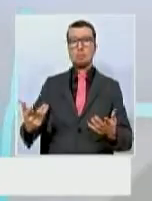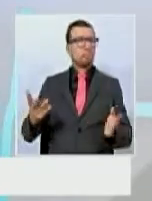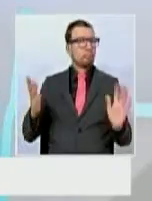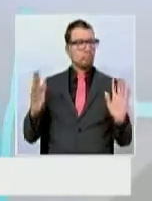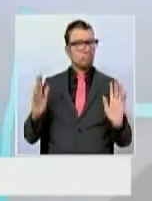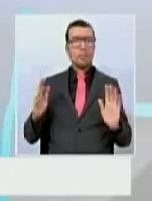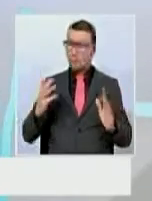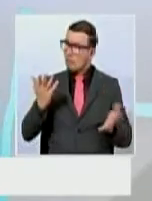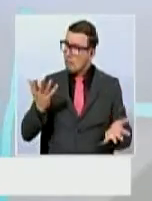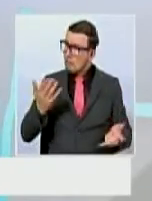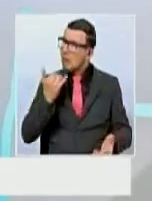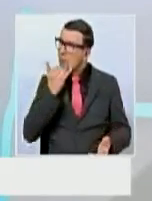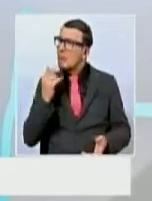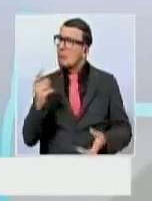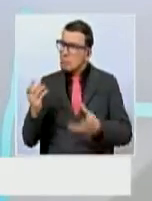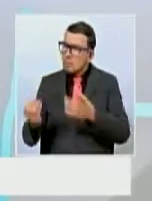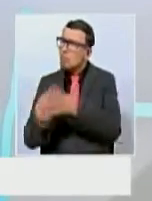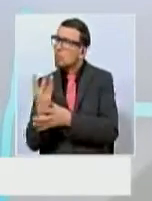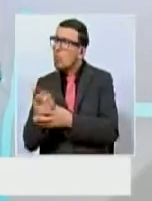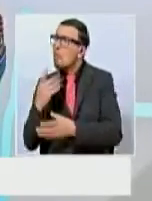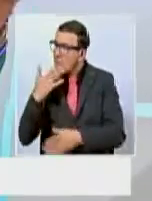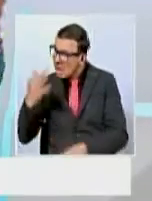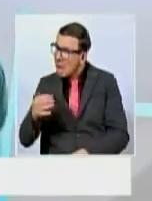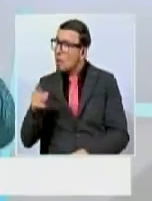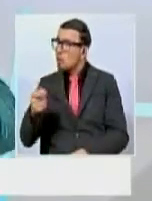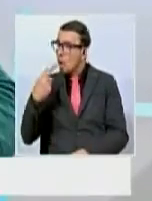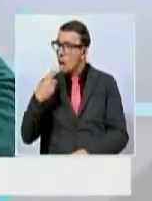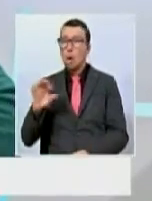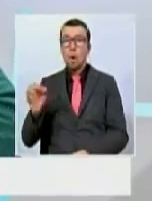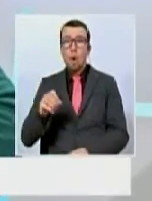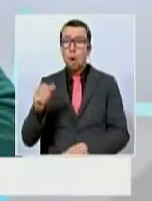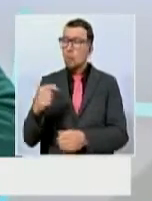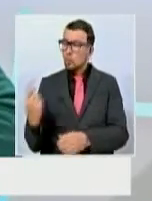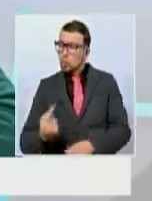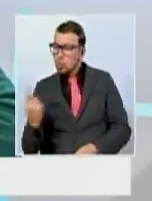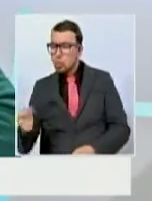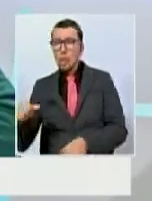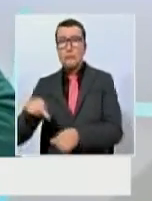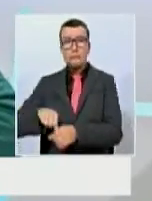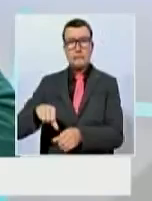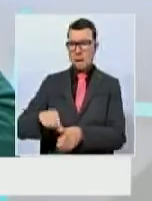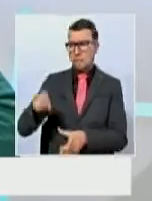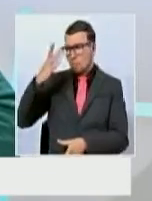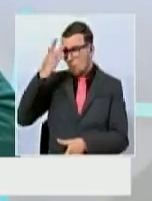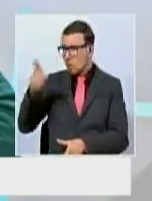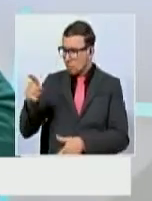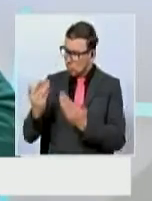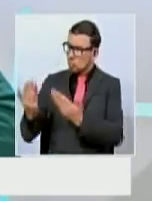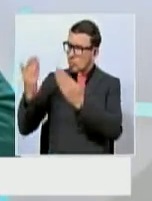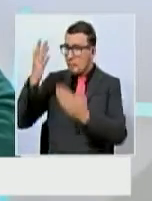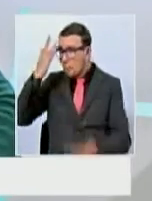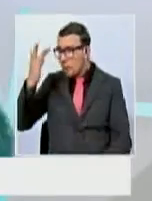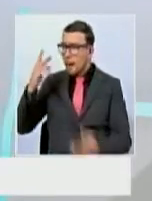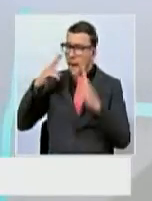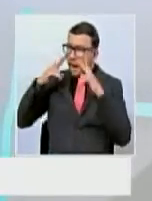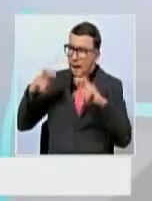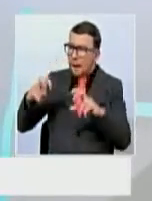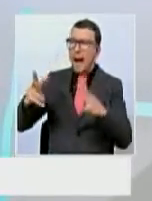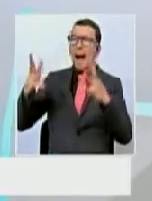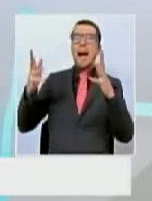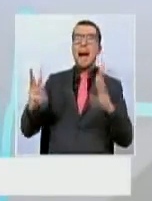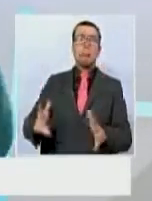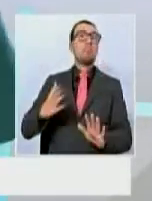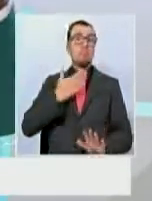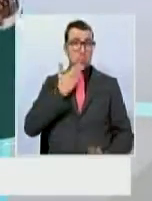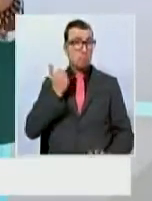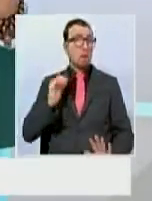uno a mirar qué es lo que tiene esa caléndula o ese jugo de papa o esa planta medicinal y por qué le sirvió a ese paciente. Porque si realmente